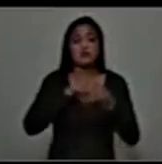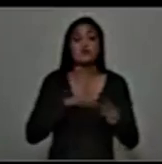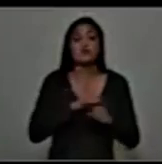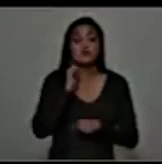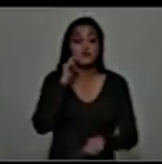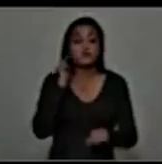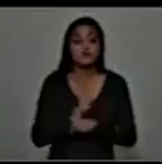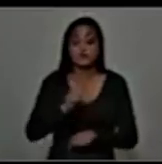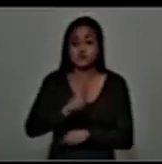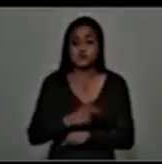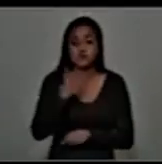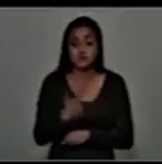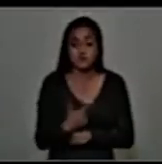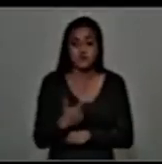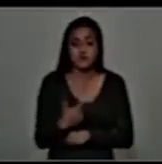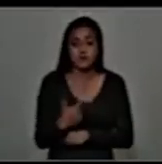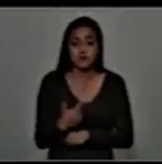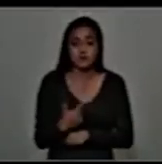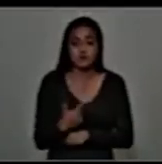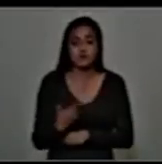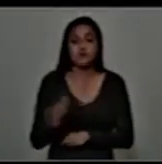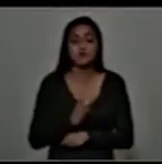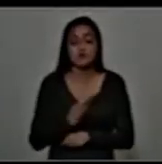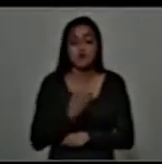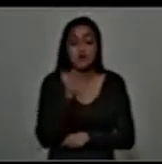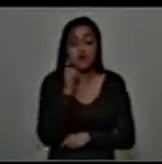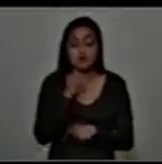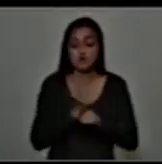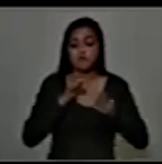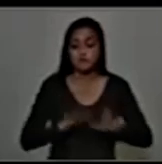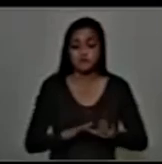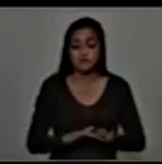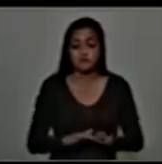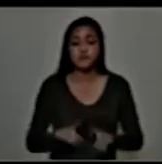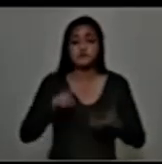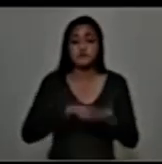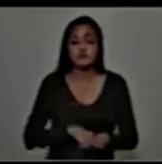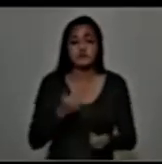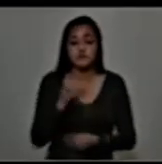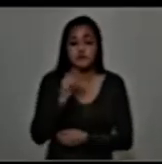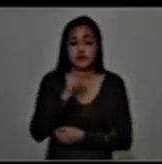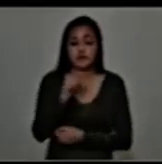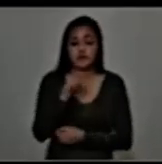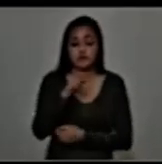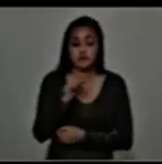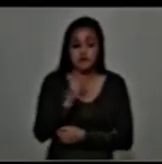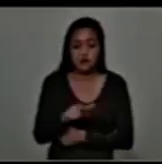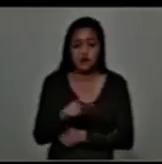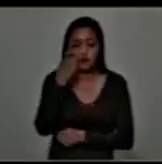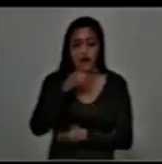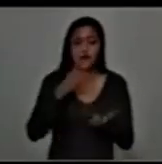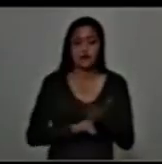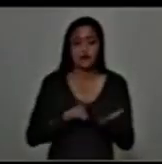de cumplir con las instrucciones del señor gobernador de contar con todos